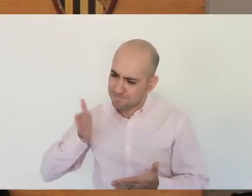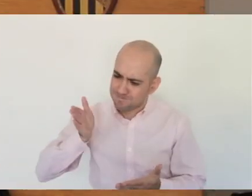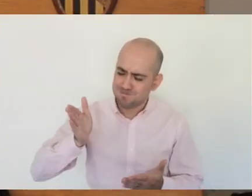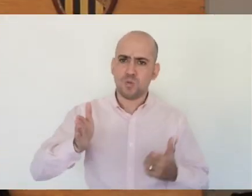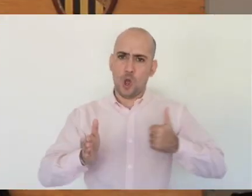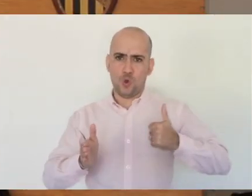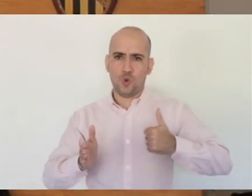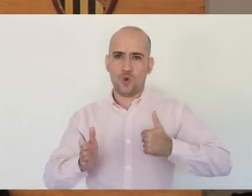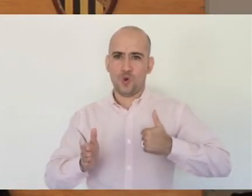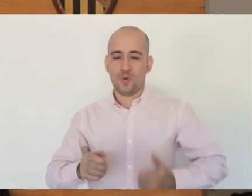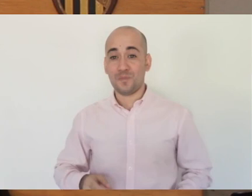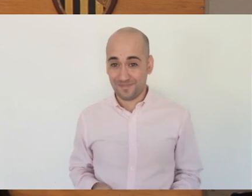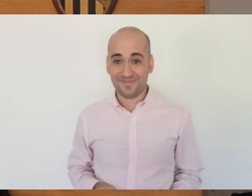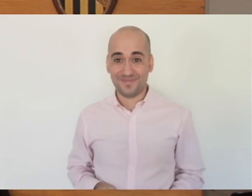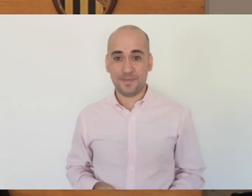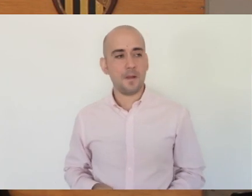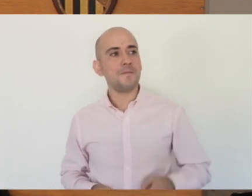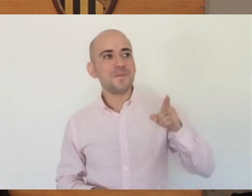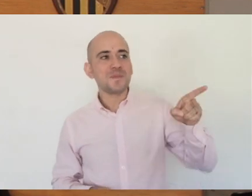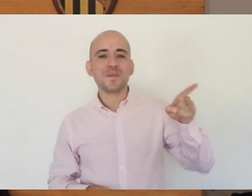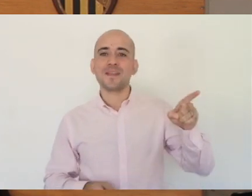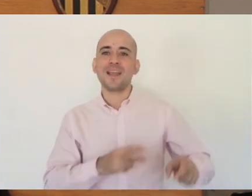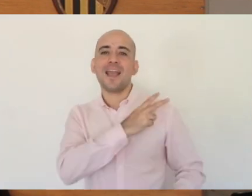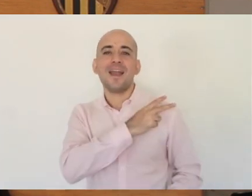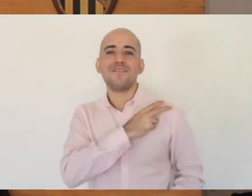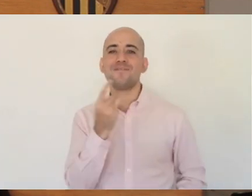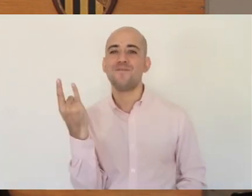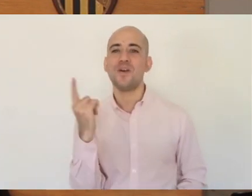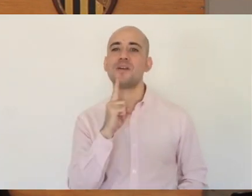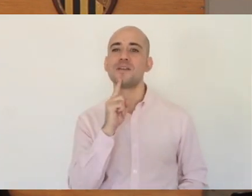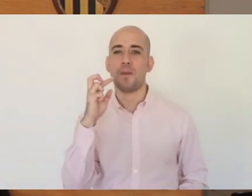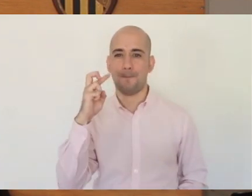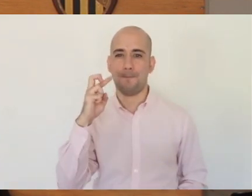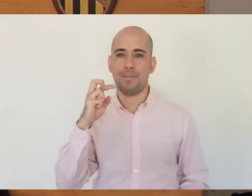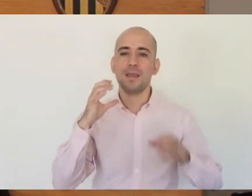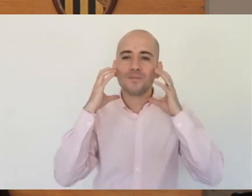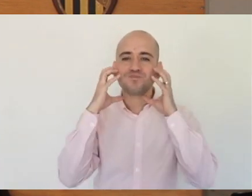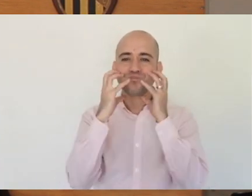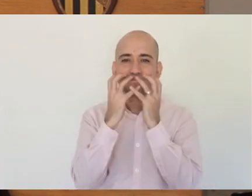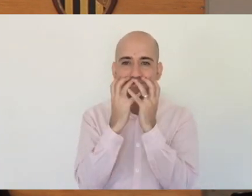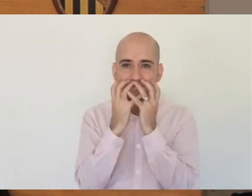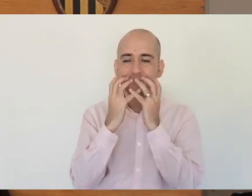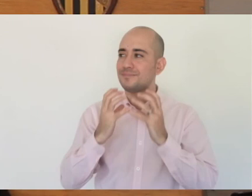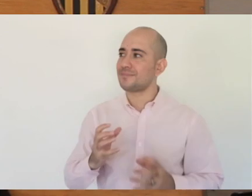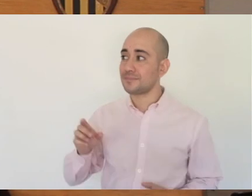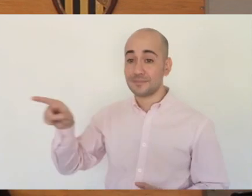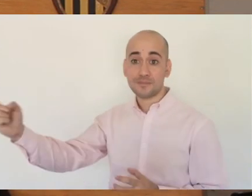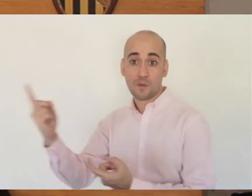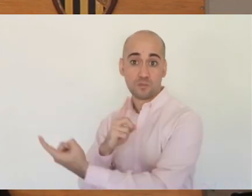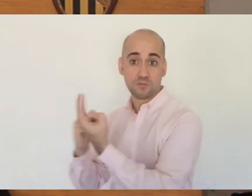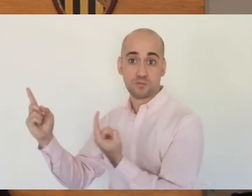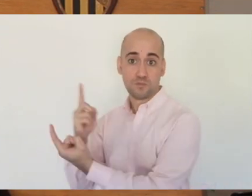menciones a la trayectoria Liceo Francisco Tello González, a manos de Jefe Unidad Técnico-Pedagógica Don